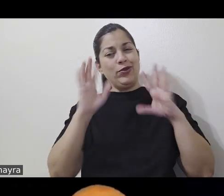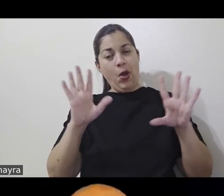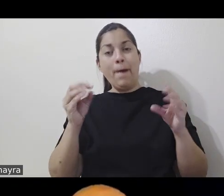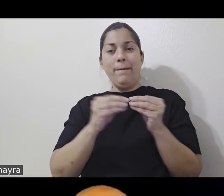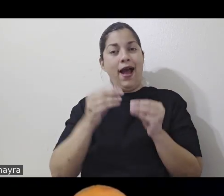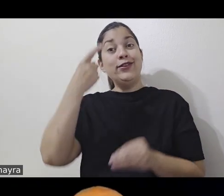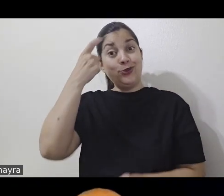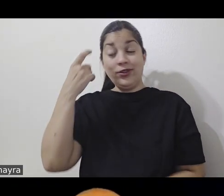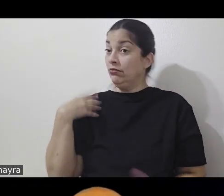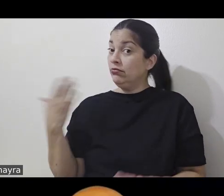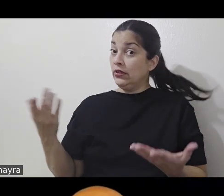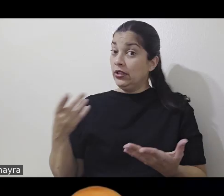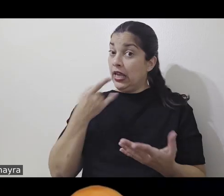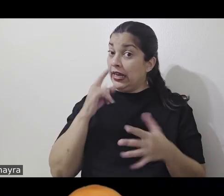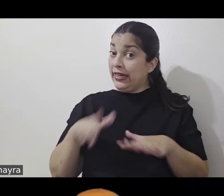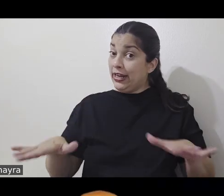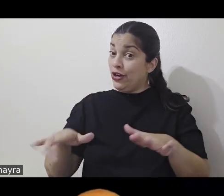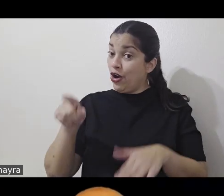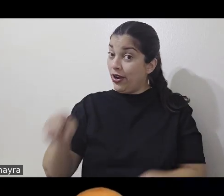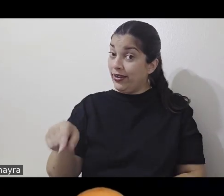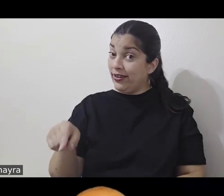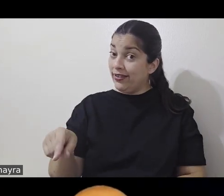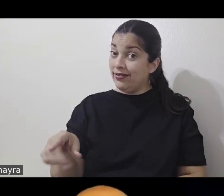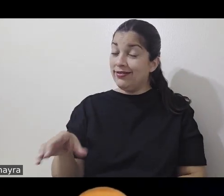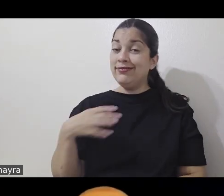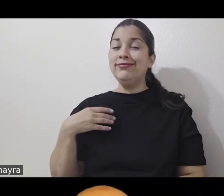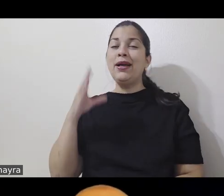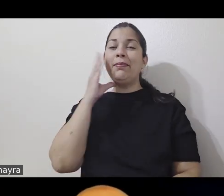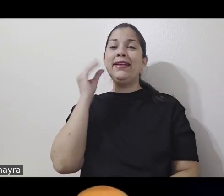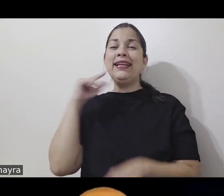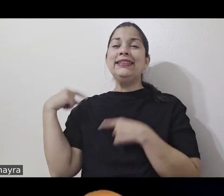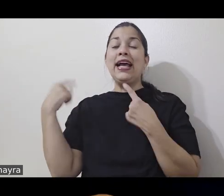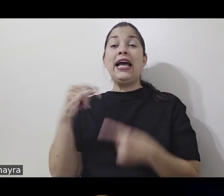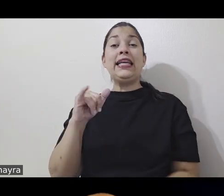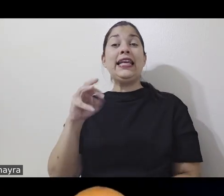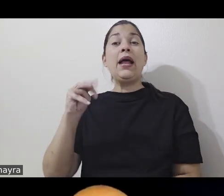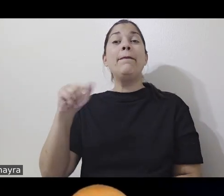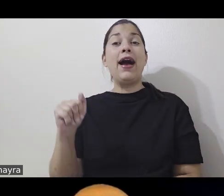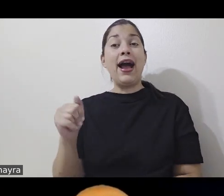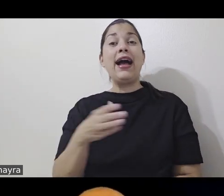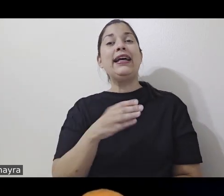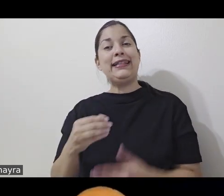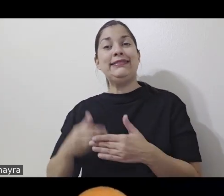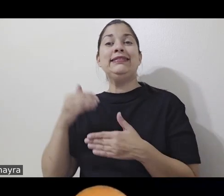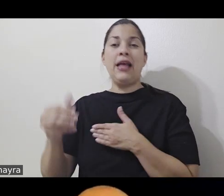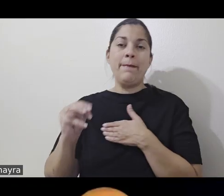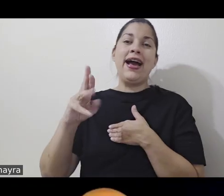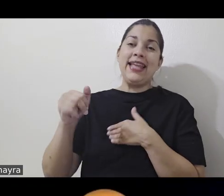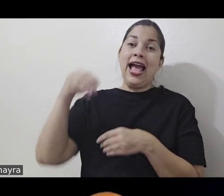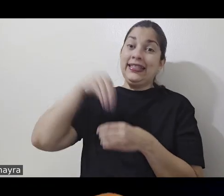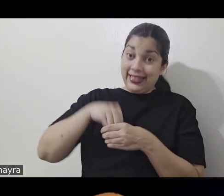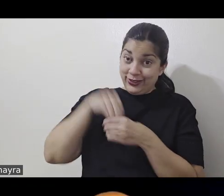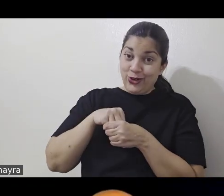Porque los niños de ese refugio habían pasado Irma y después pasaron María en el